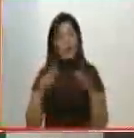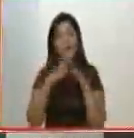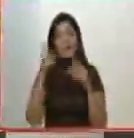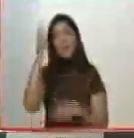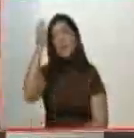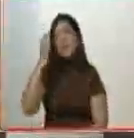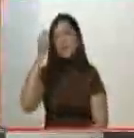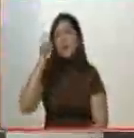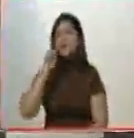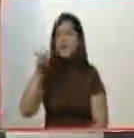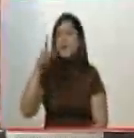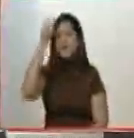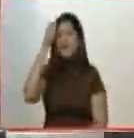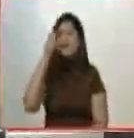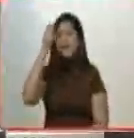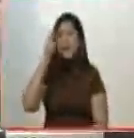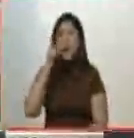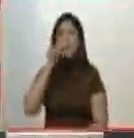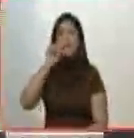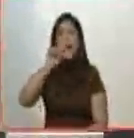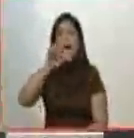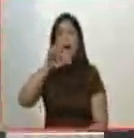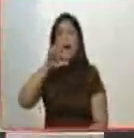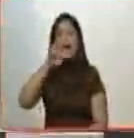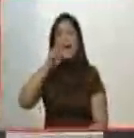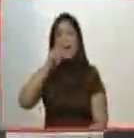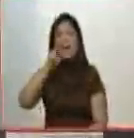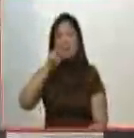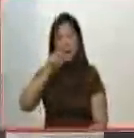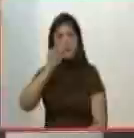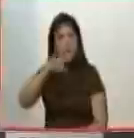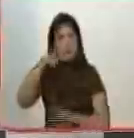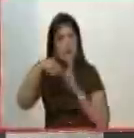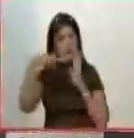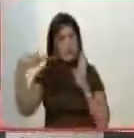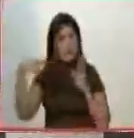Por ahí vio al diputado alemán. Recreador.